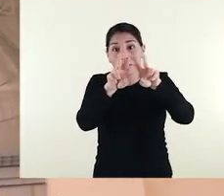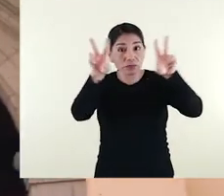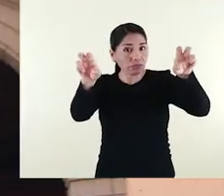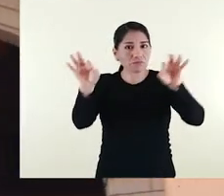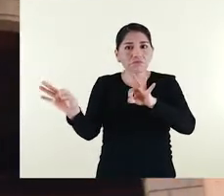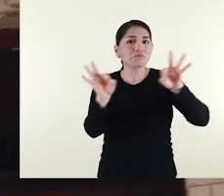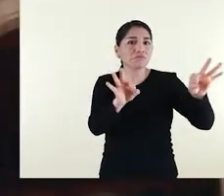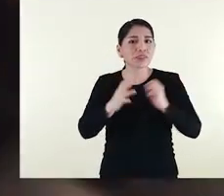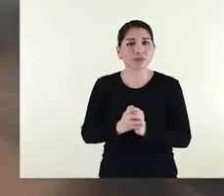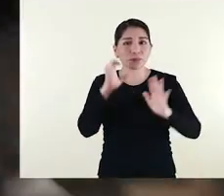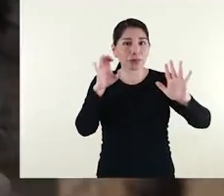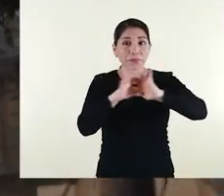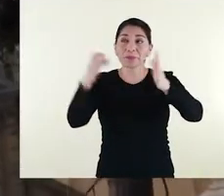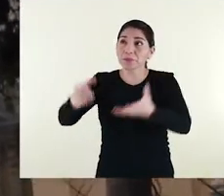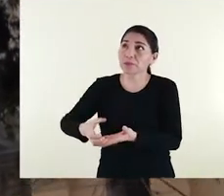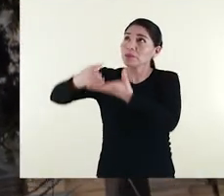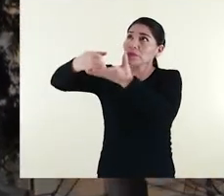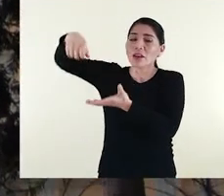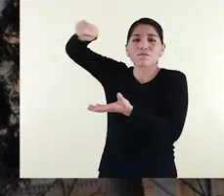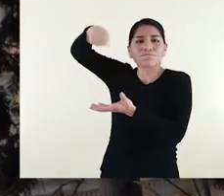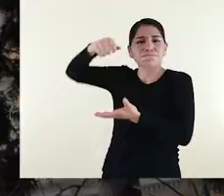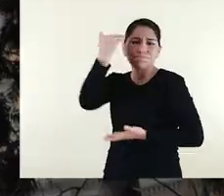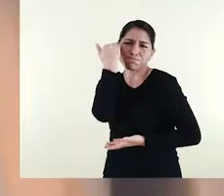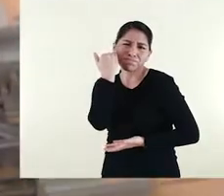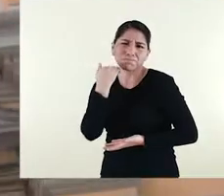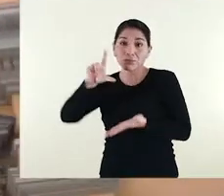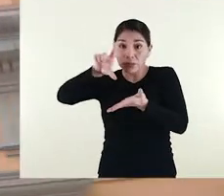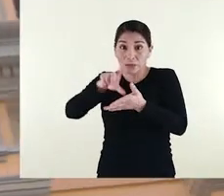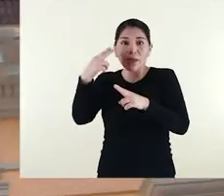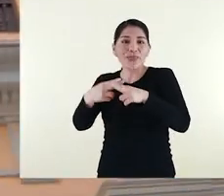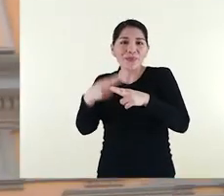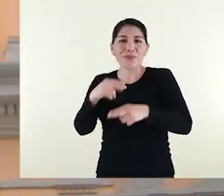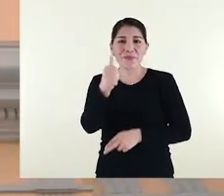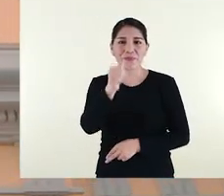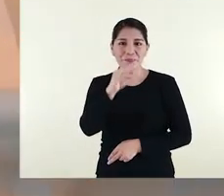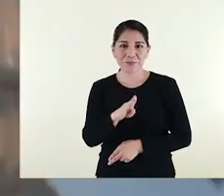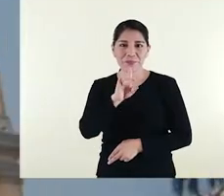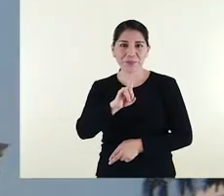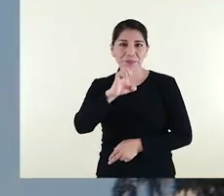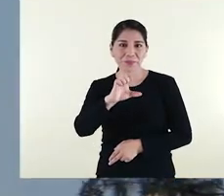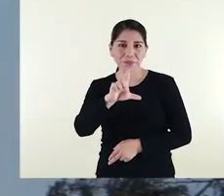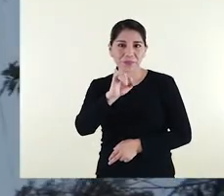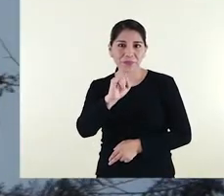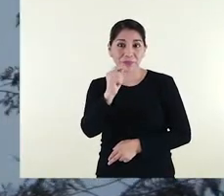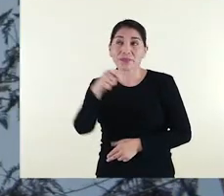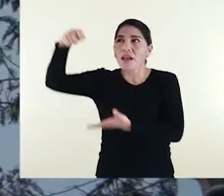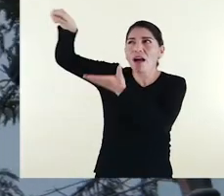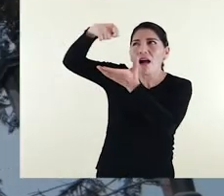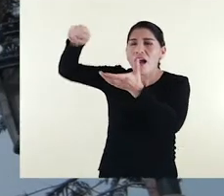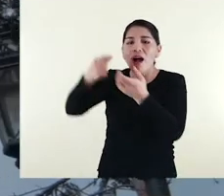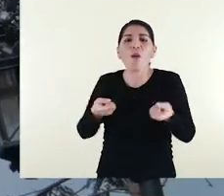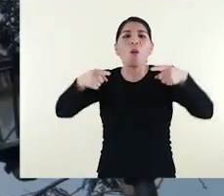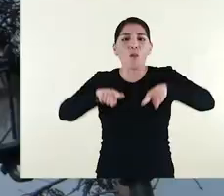esencia es la misma. Como detalle, la campana más antigua de Lima, la que han llamado la abuelita, está en una de sus torres y